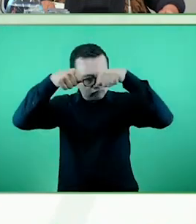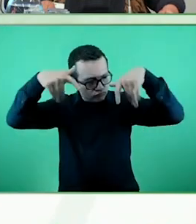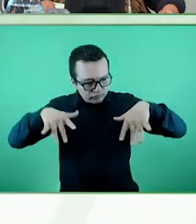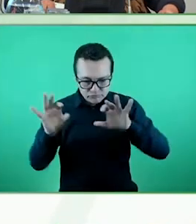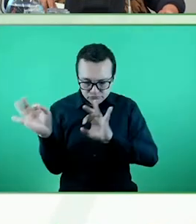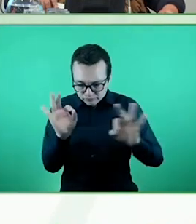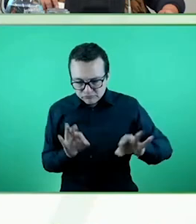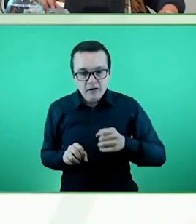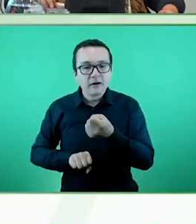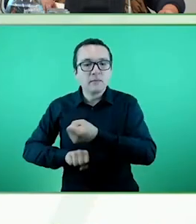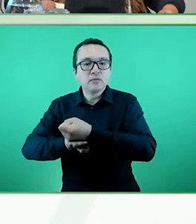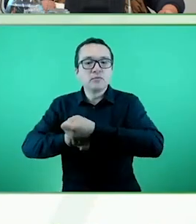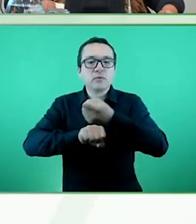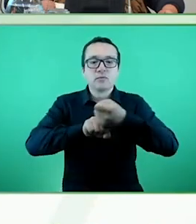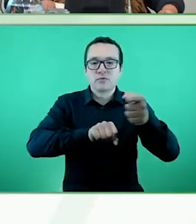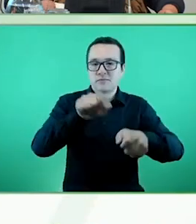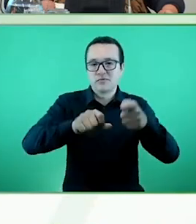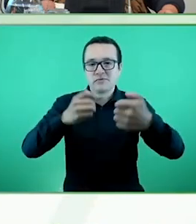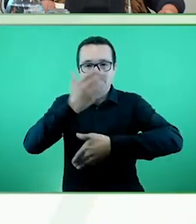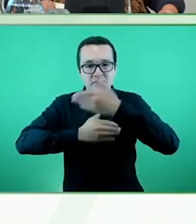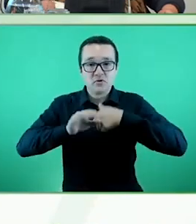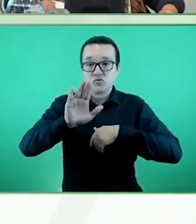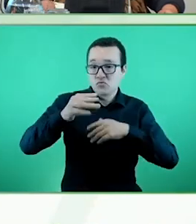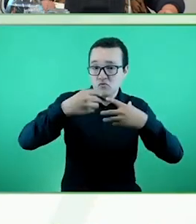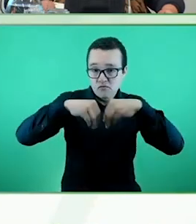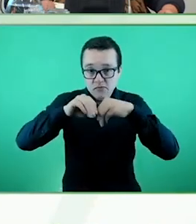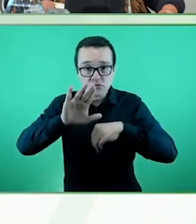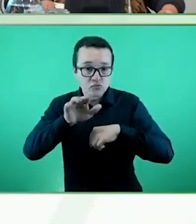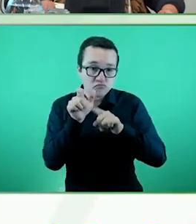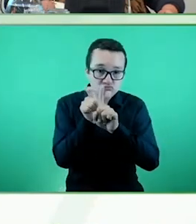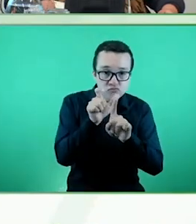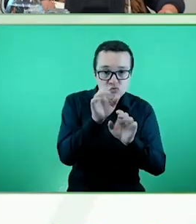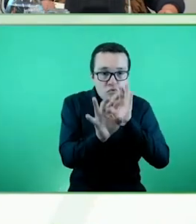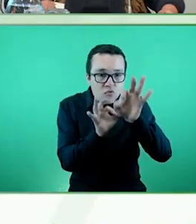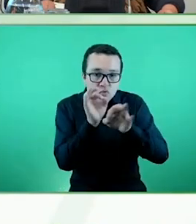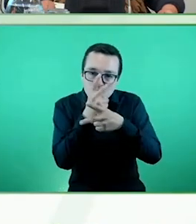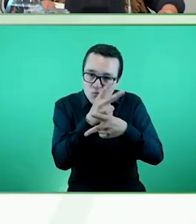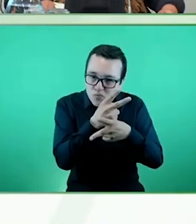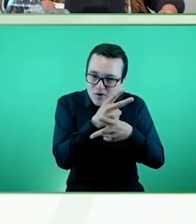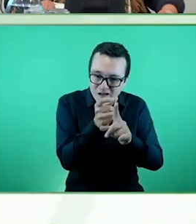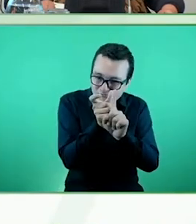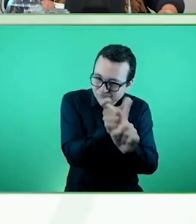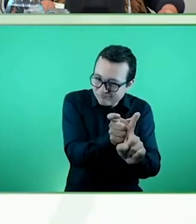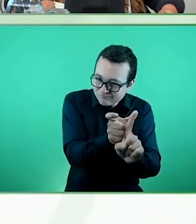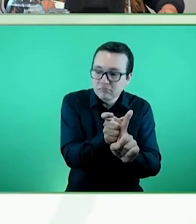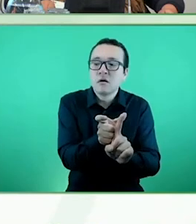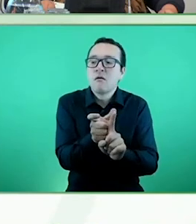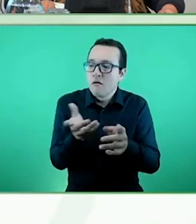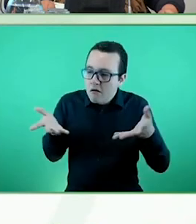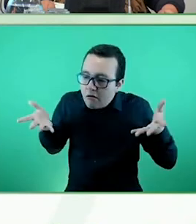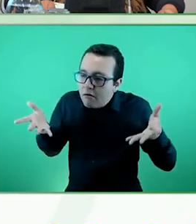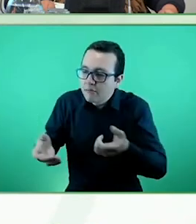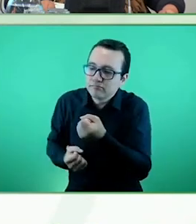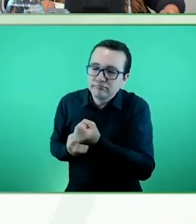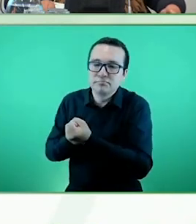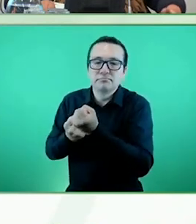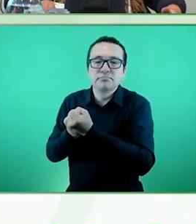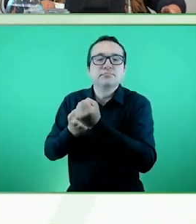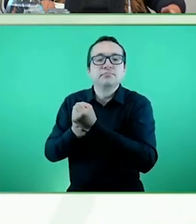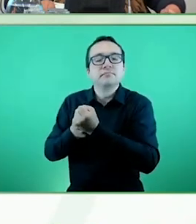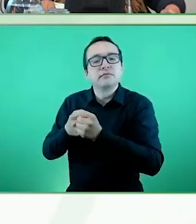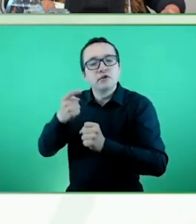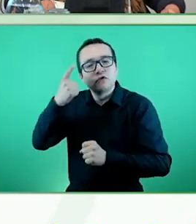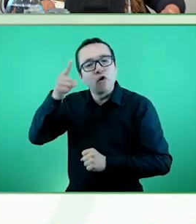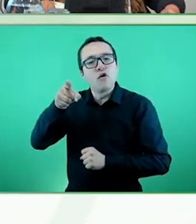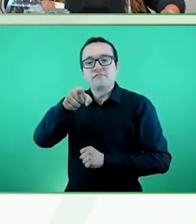y cuidadores, son como los perfiles a los cuales nos enfocamos, principalmente para el desarrollo de los emprendimientos